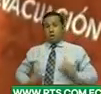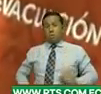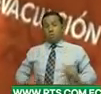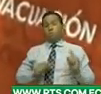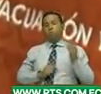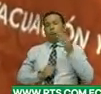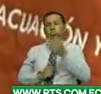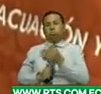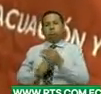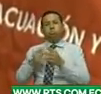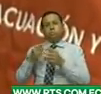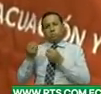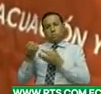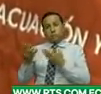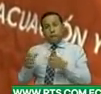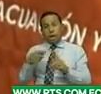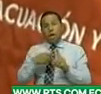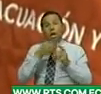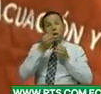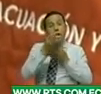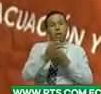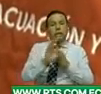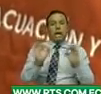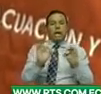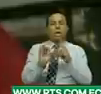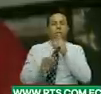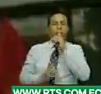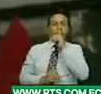tema. Informó Jorge Escobar.